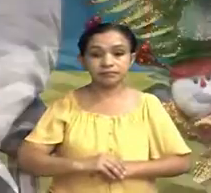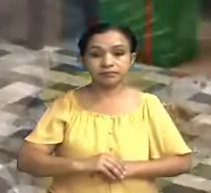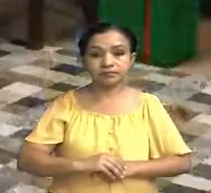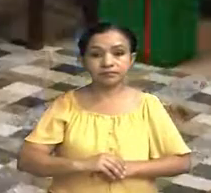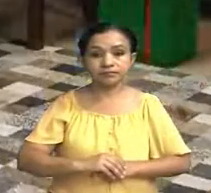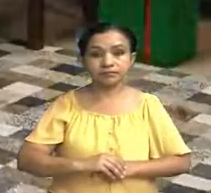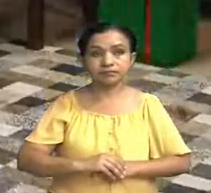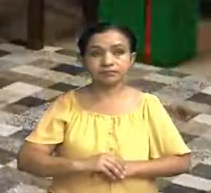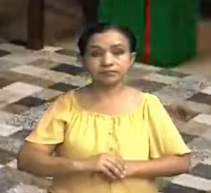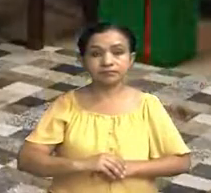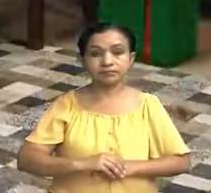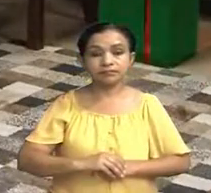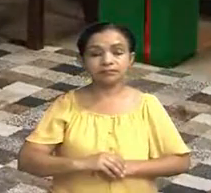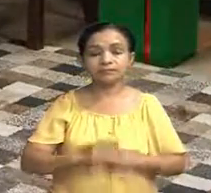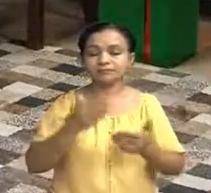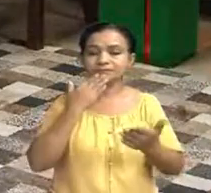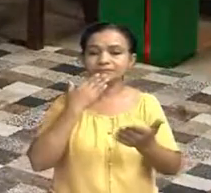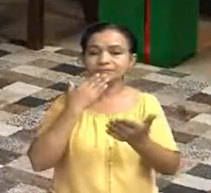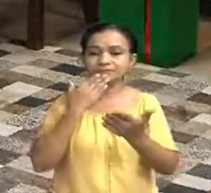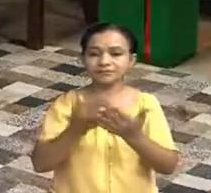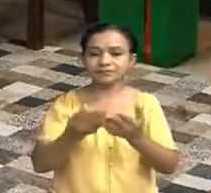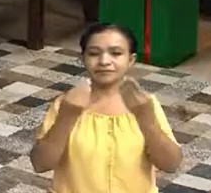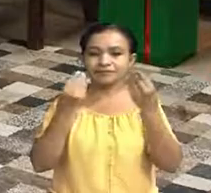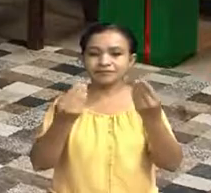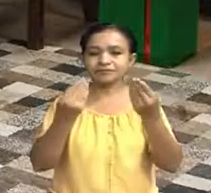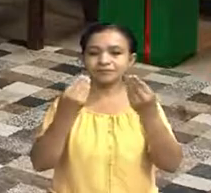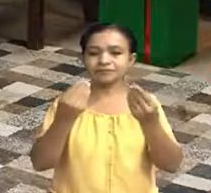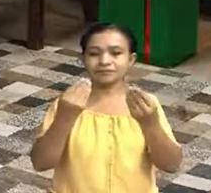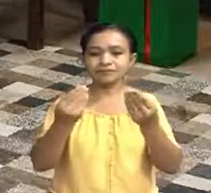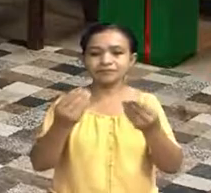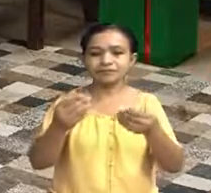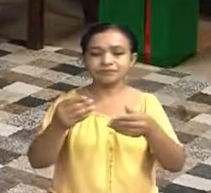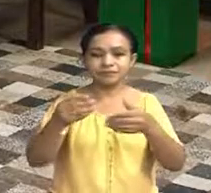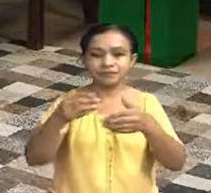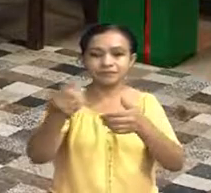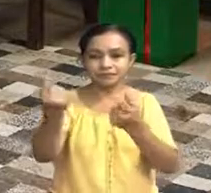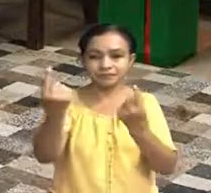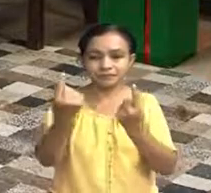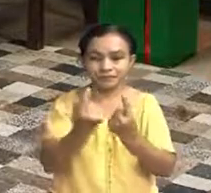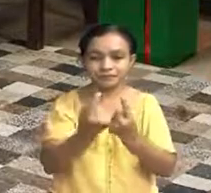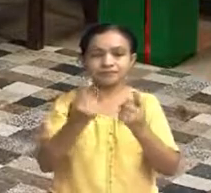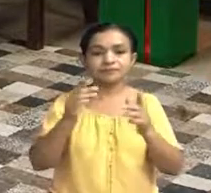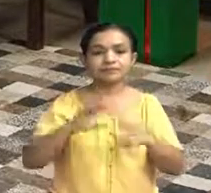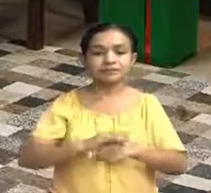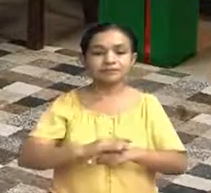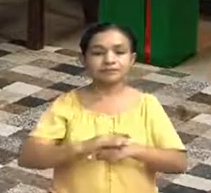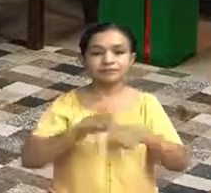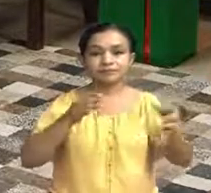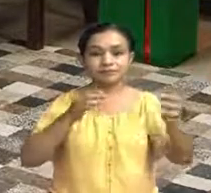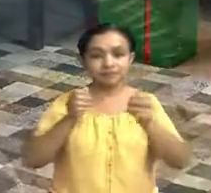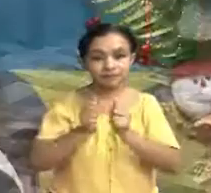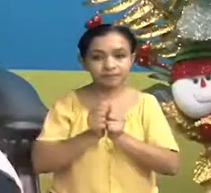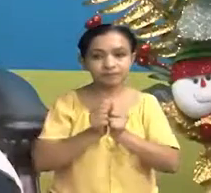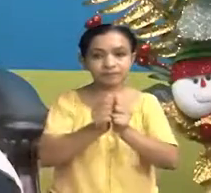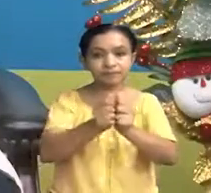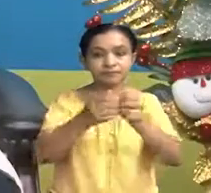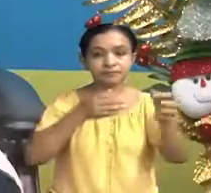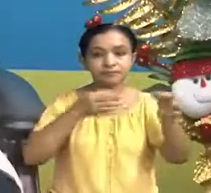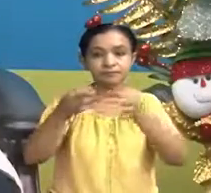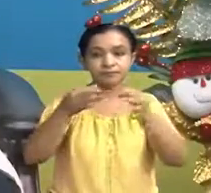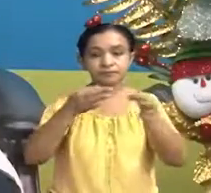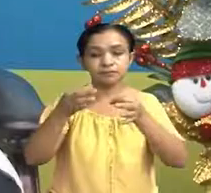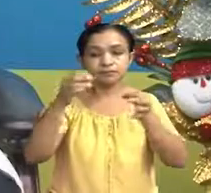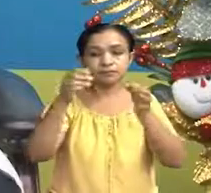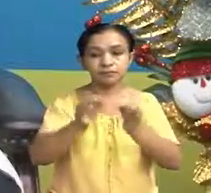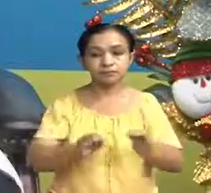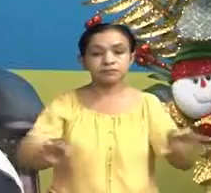bien. Le agradecemos, doctor, entonces, por su valioso tiempo. Muchas gracias. Y habernos acompañado y habernos instruido sobre